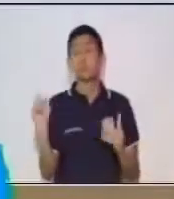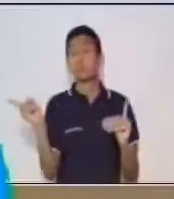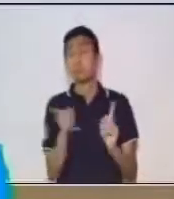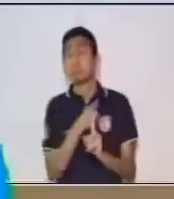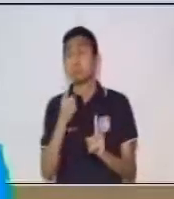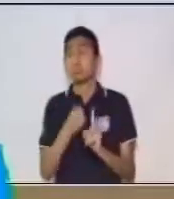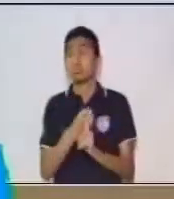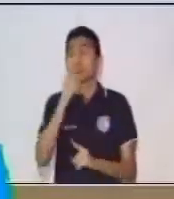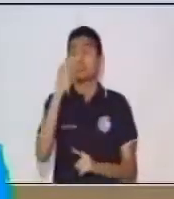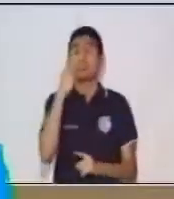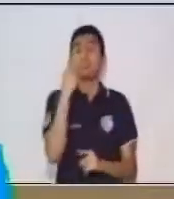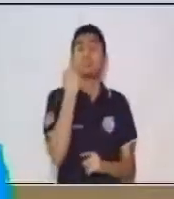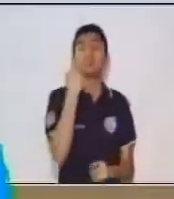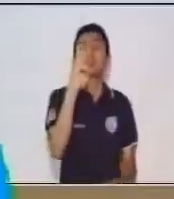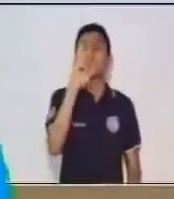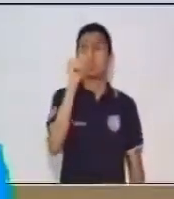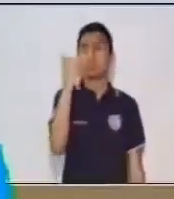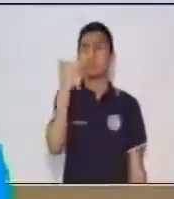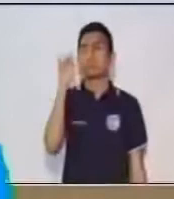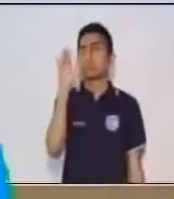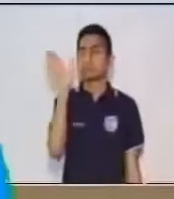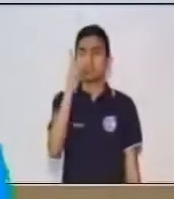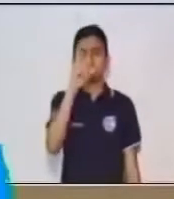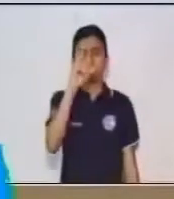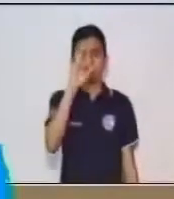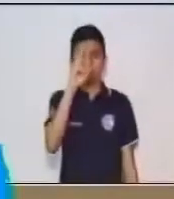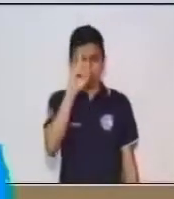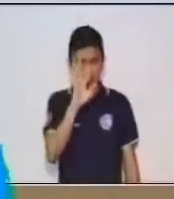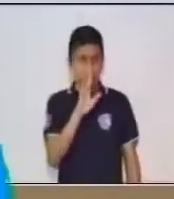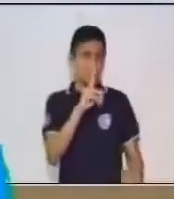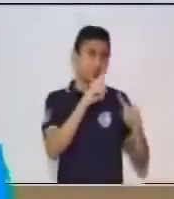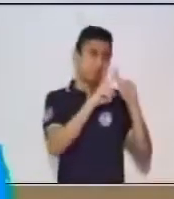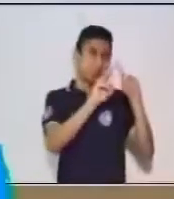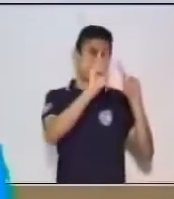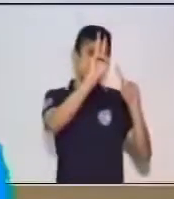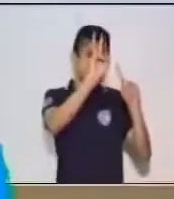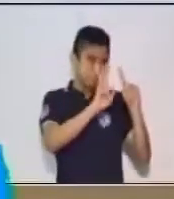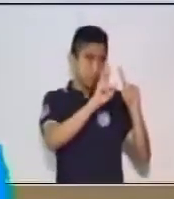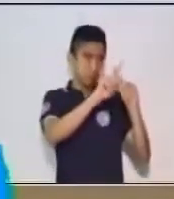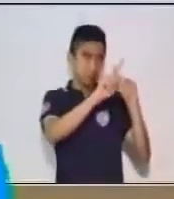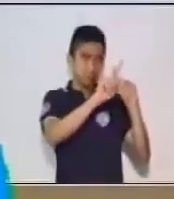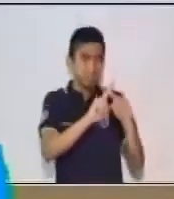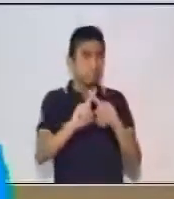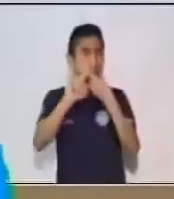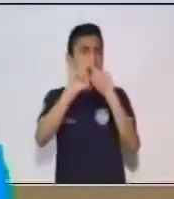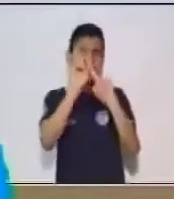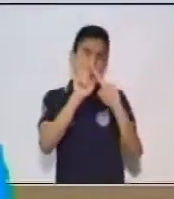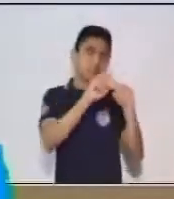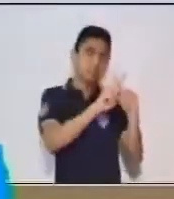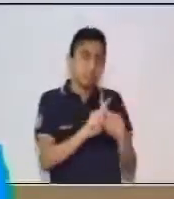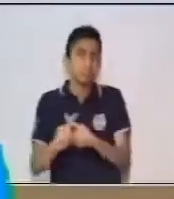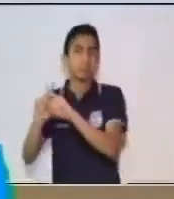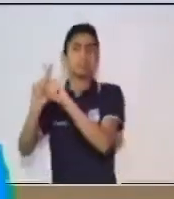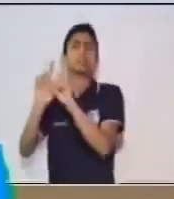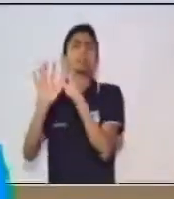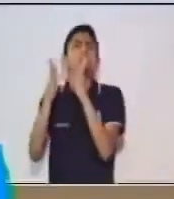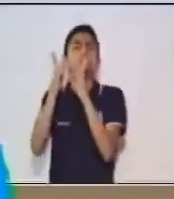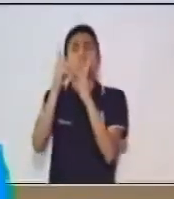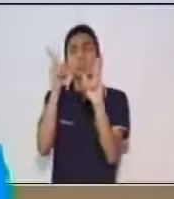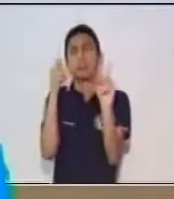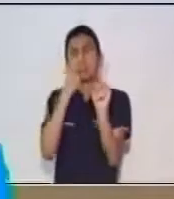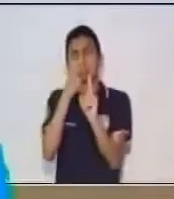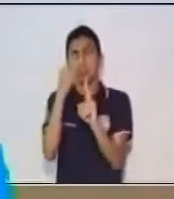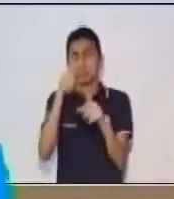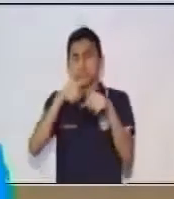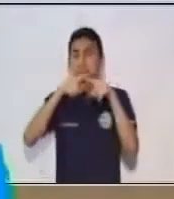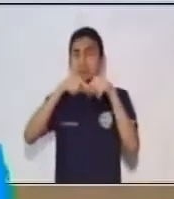la raíz cuadrada de x cuadrado y colocarla. Luego, como te expliqué, buscar los signos, porque de los signos depende